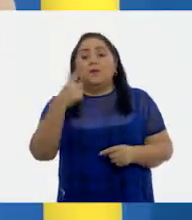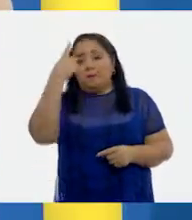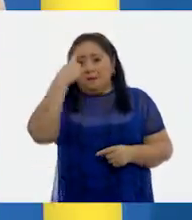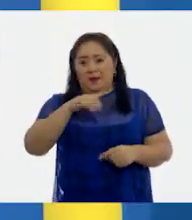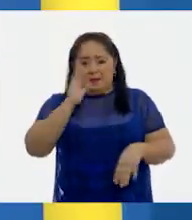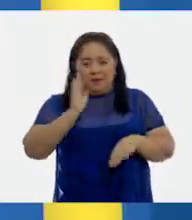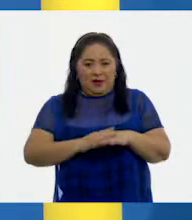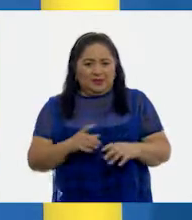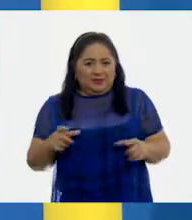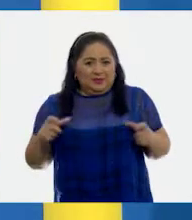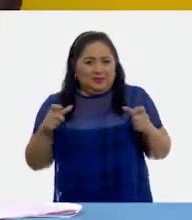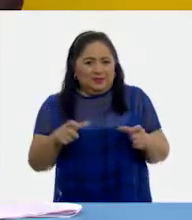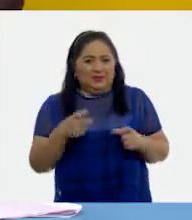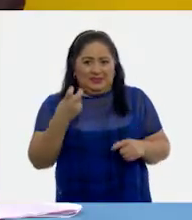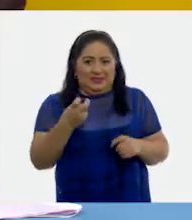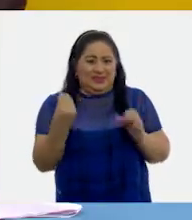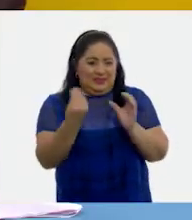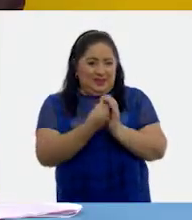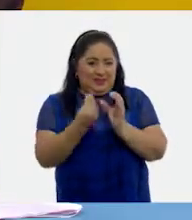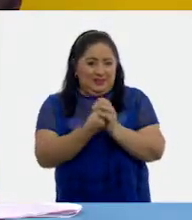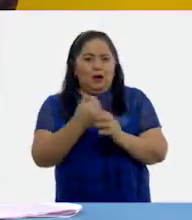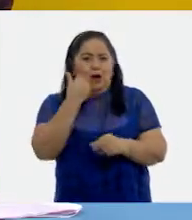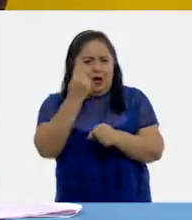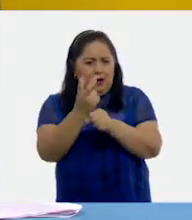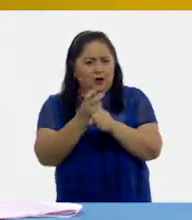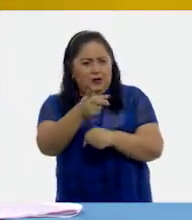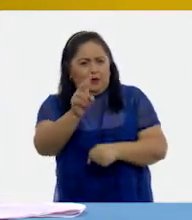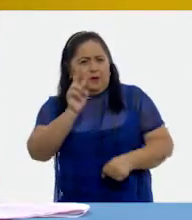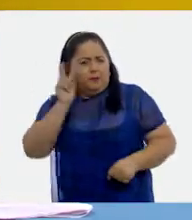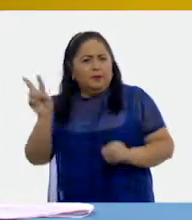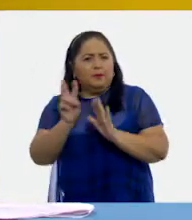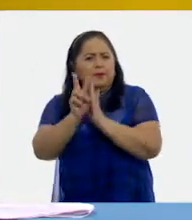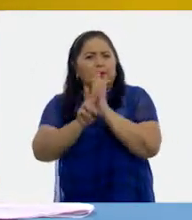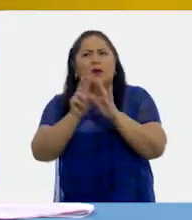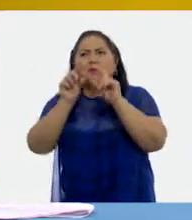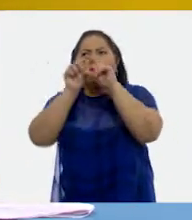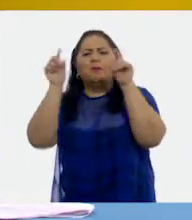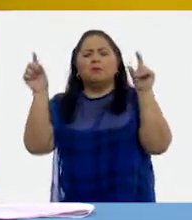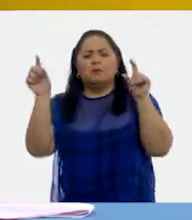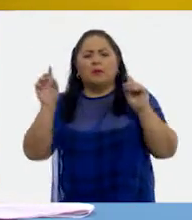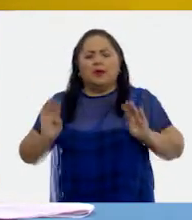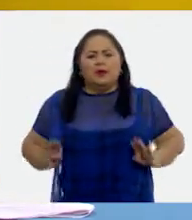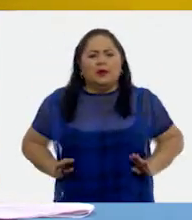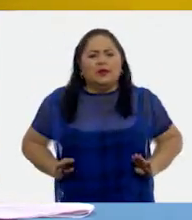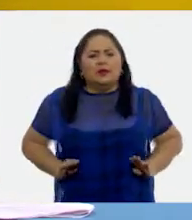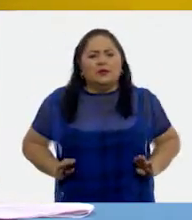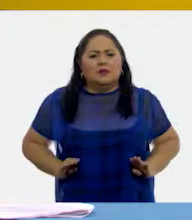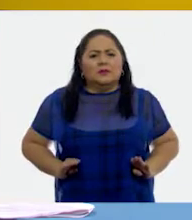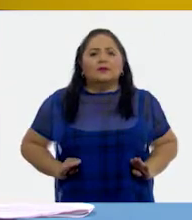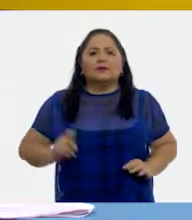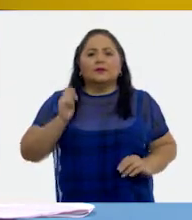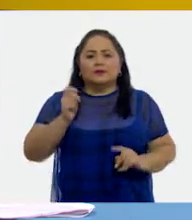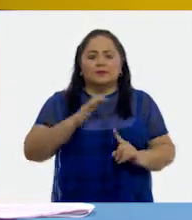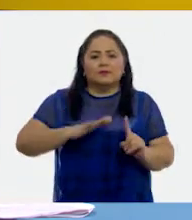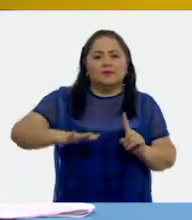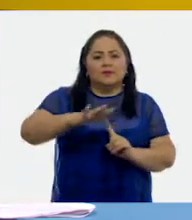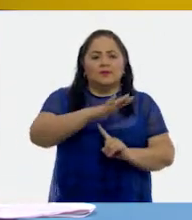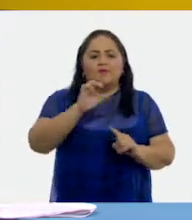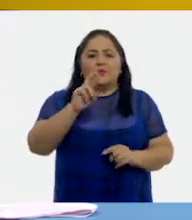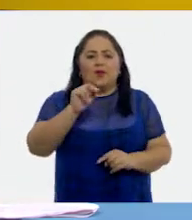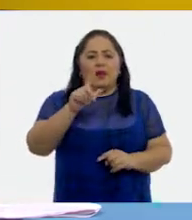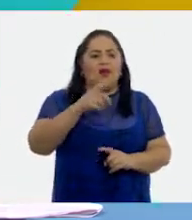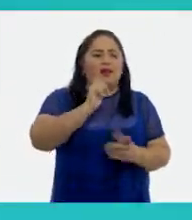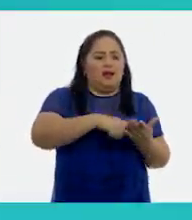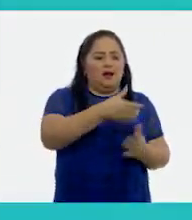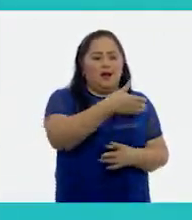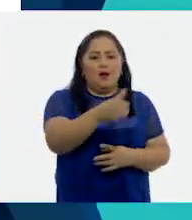reforzar el contenido visto en esta clase, los invito a ver el siguiente video titulado Características del medio rural y